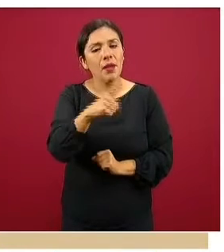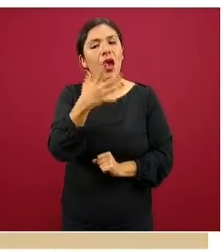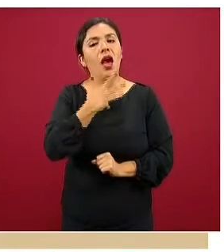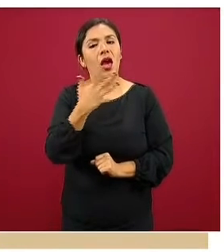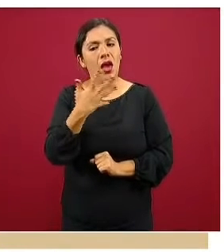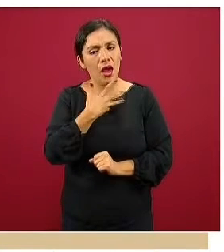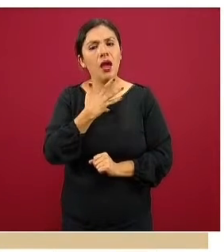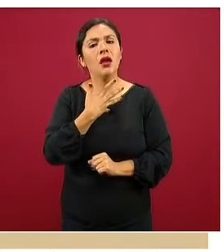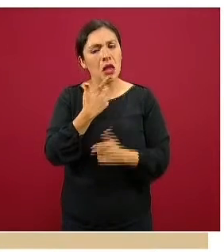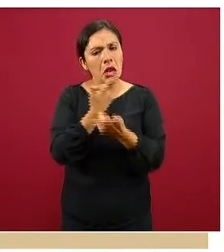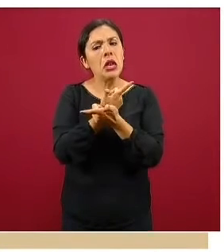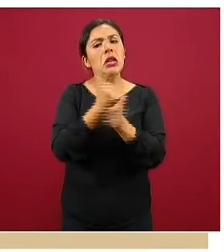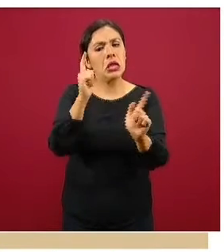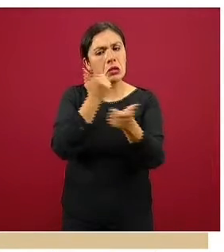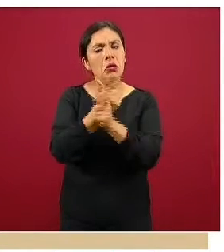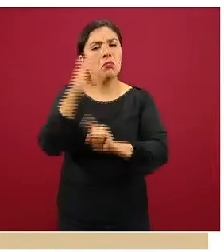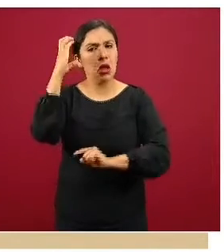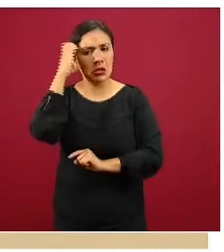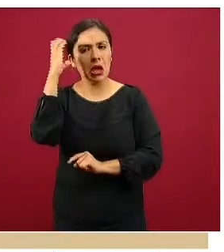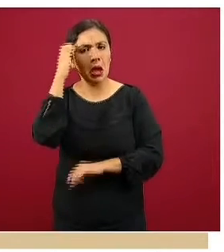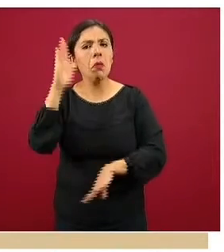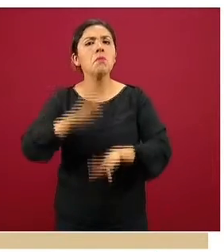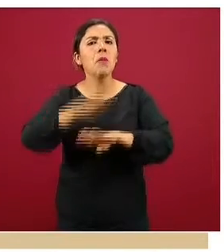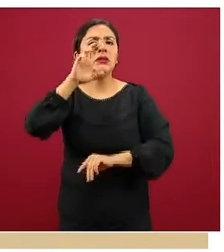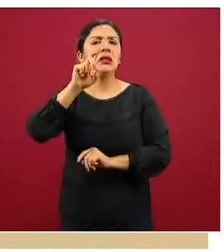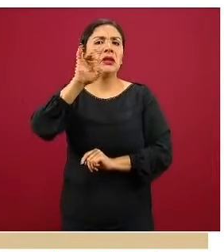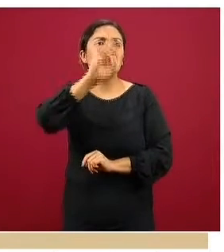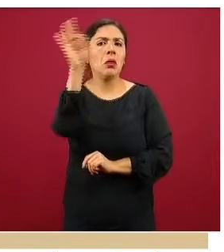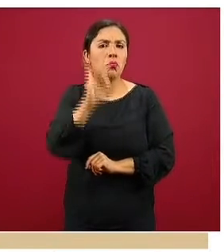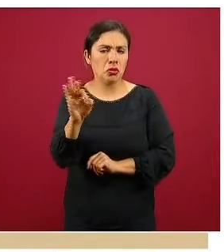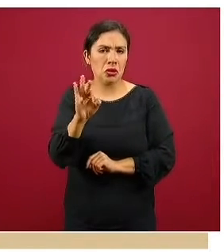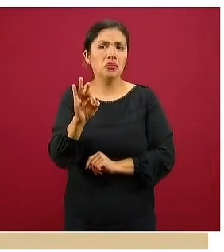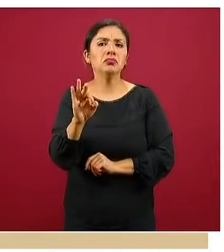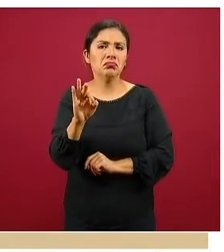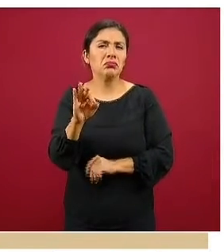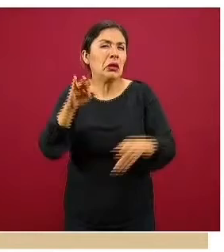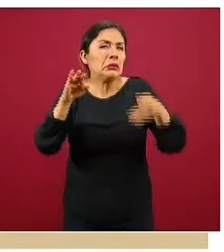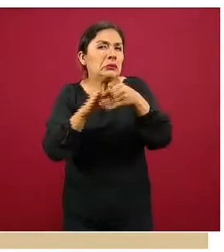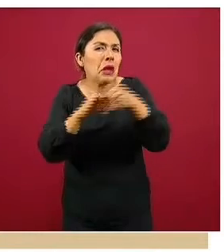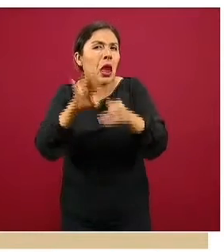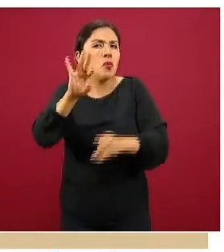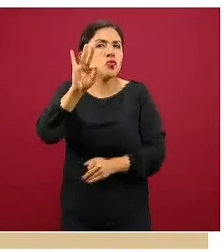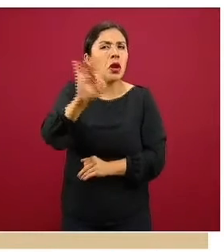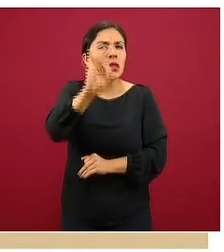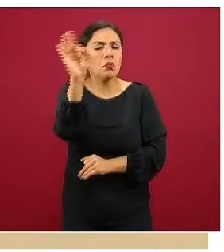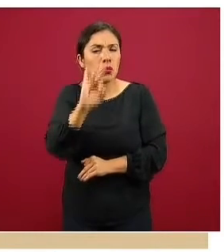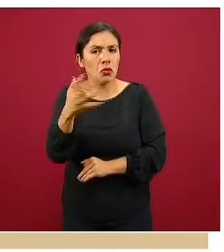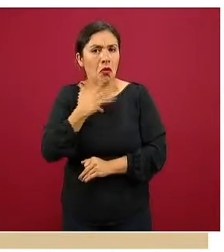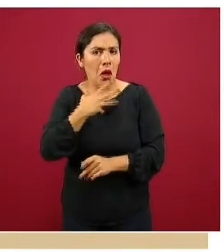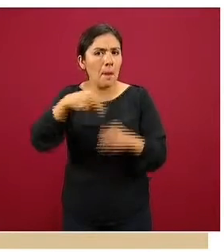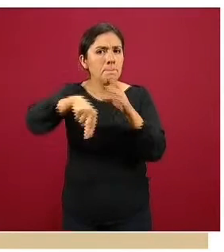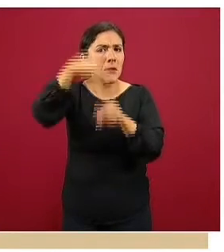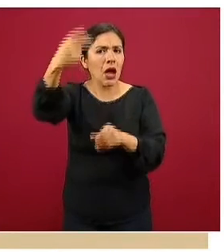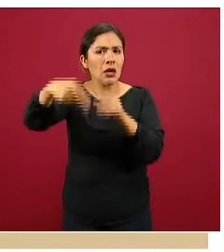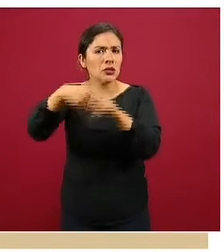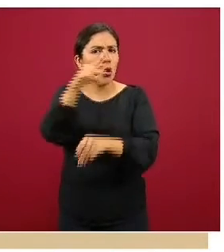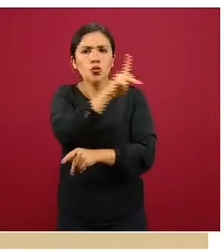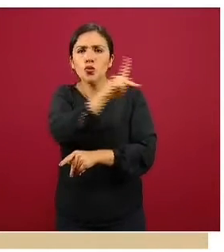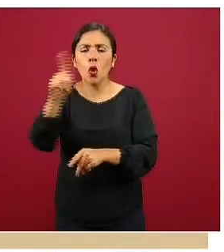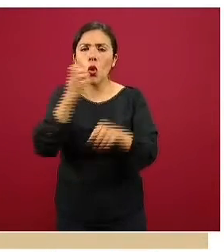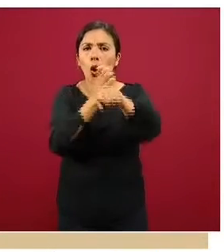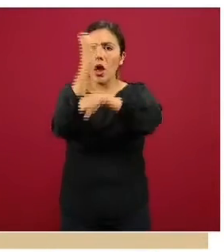tenemos disponibilidad por encima del 30%, inclusive cercano al 40% en casi todas las